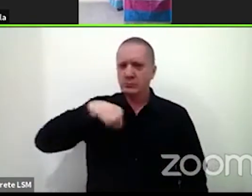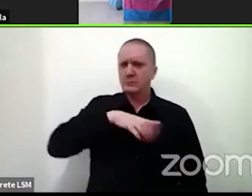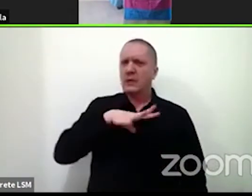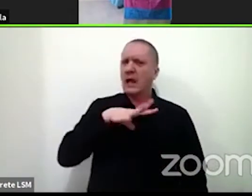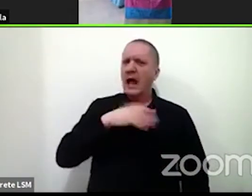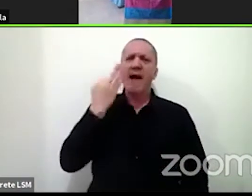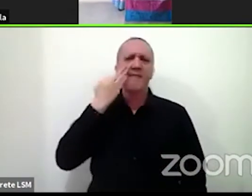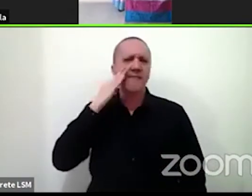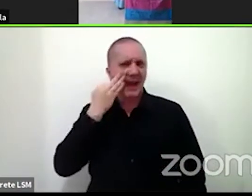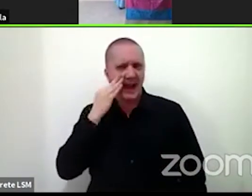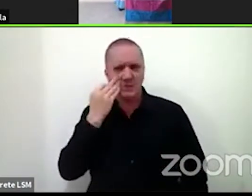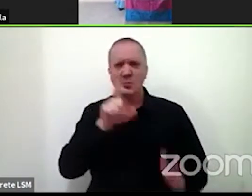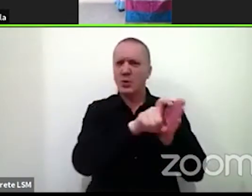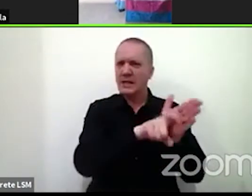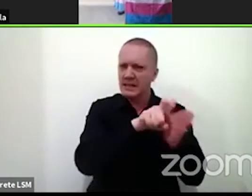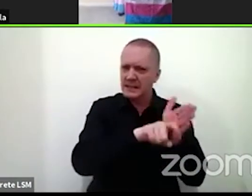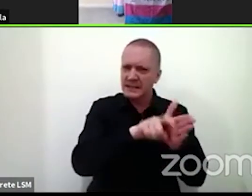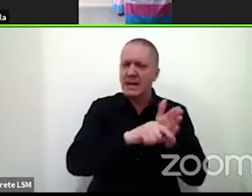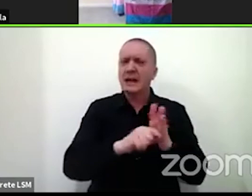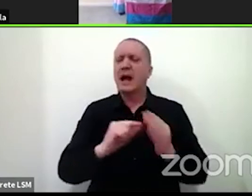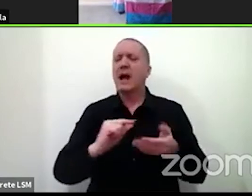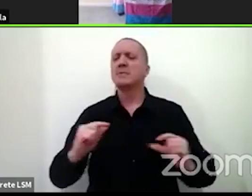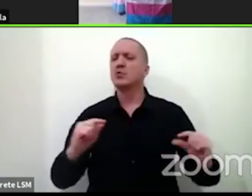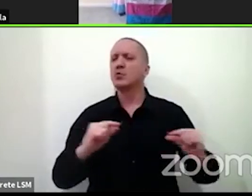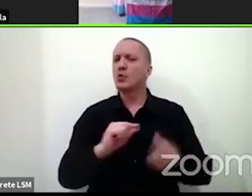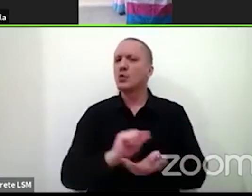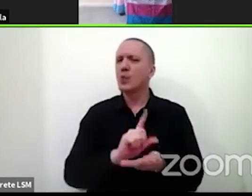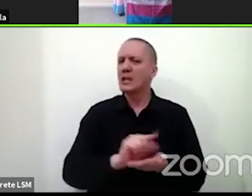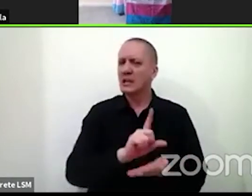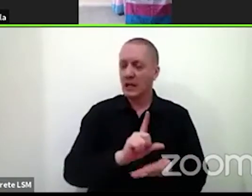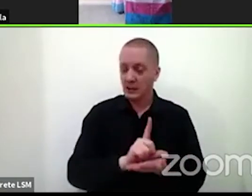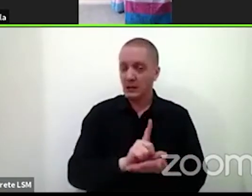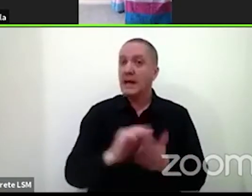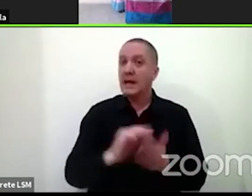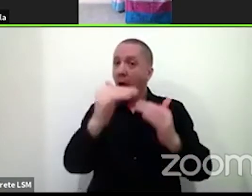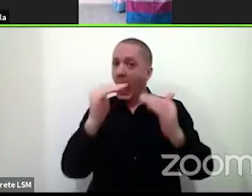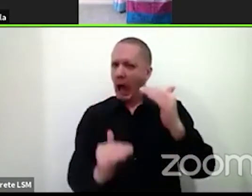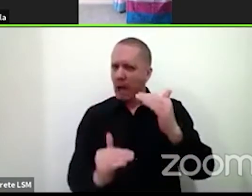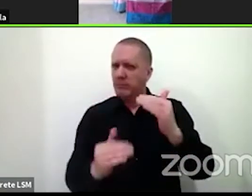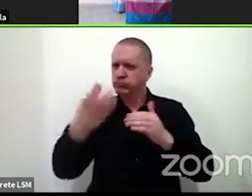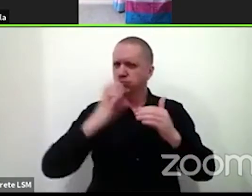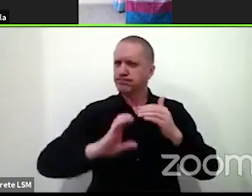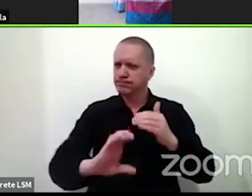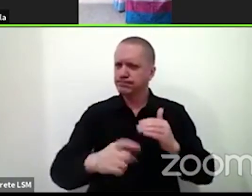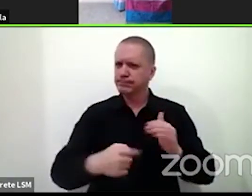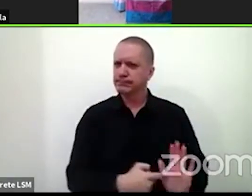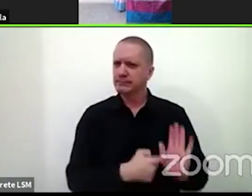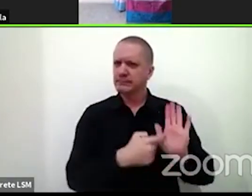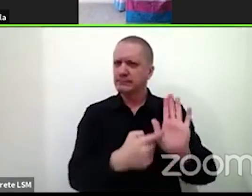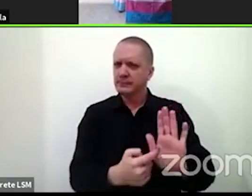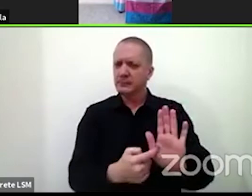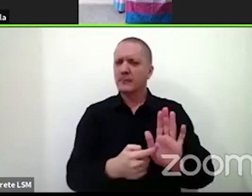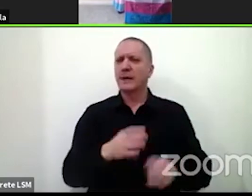Twitter, y también más adelante abajo les voy a pasar el GoFundMe que estamos